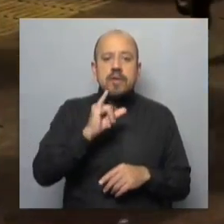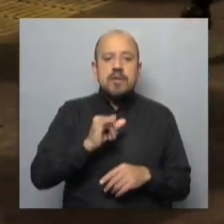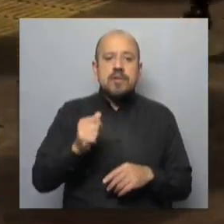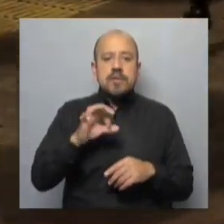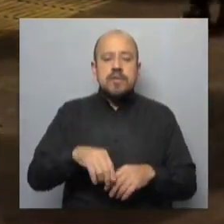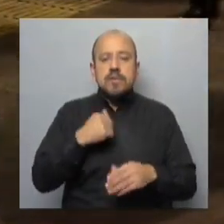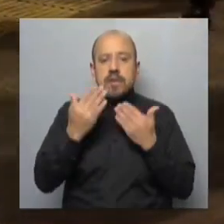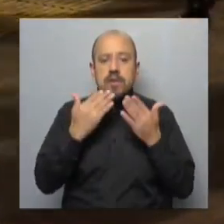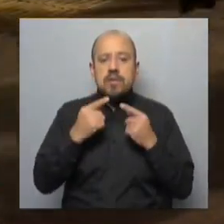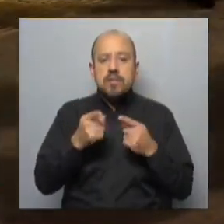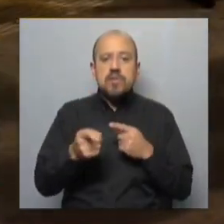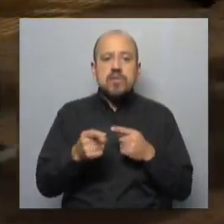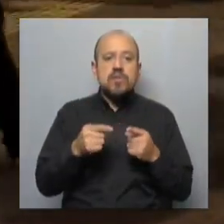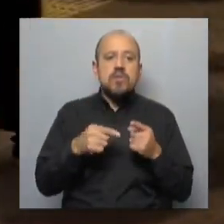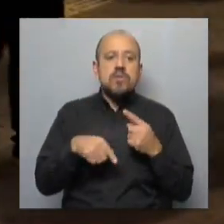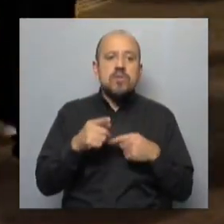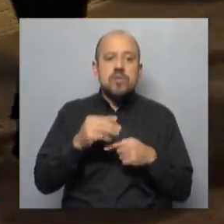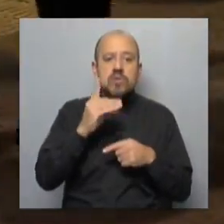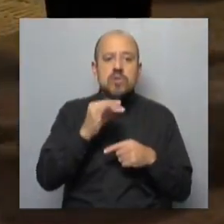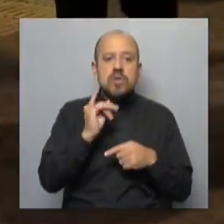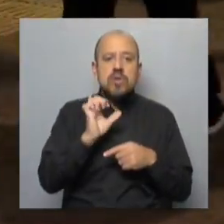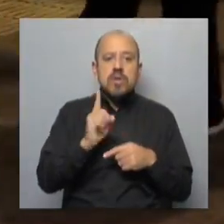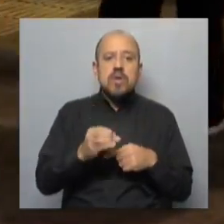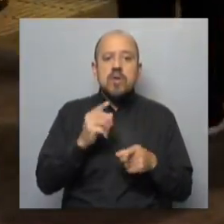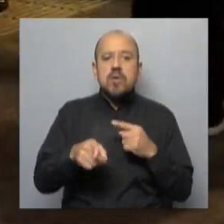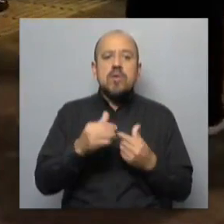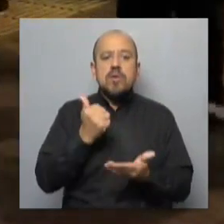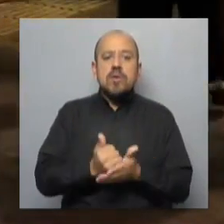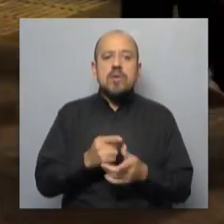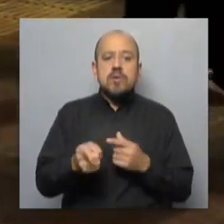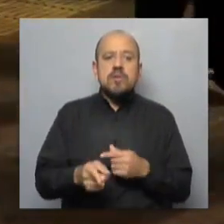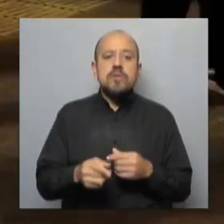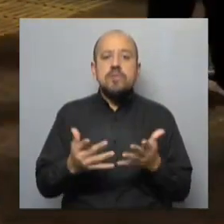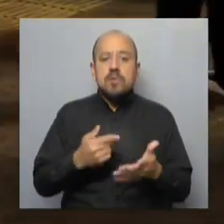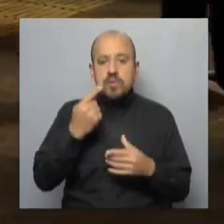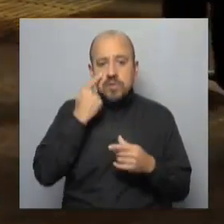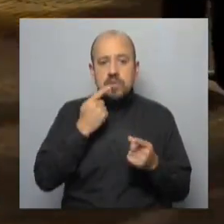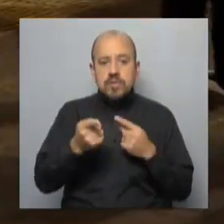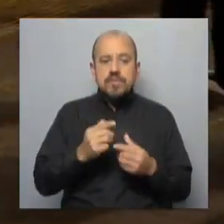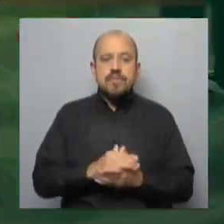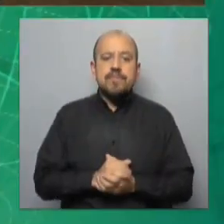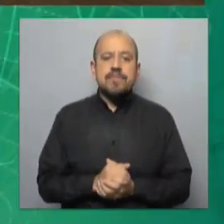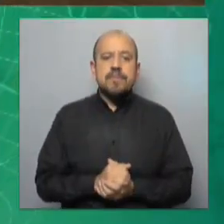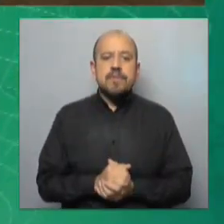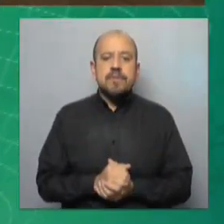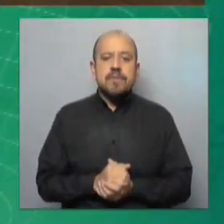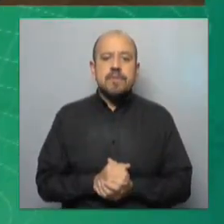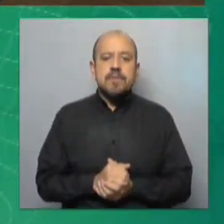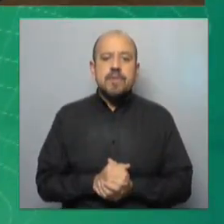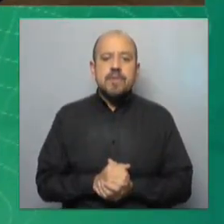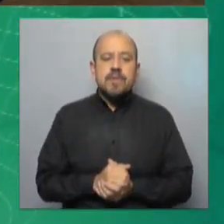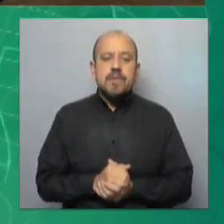hablamos con ella con adriana del monte y con 18 males quienes se encuentran acá así que en un rato vamos a estar compartiendo ese testimonio muchas gracias diego